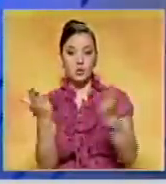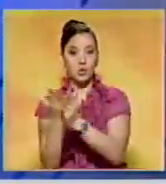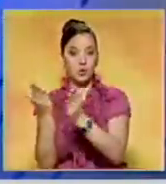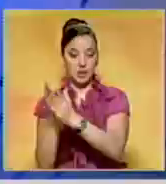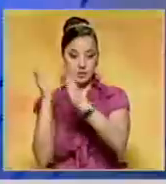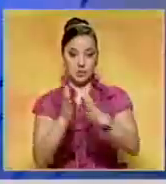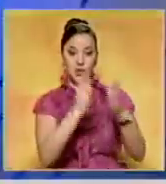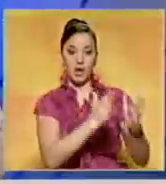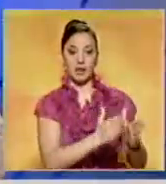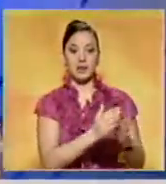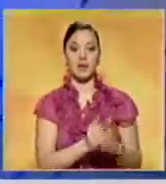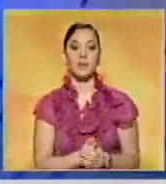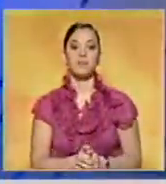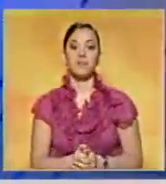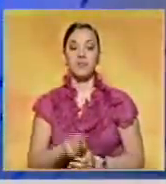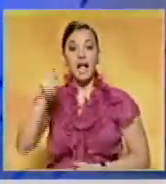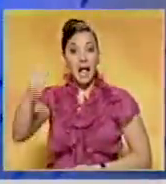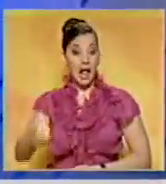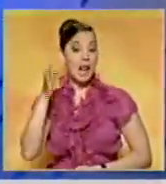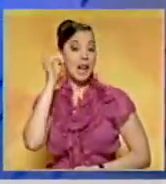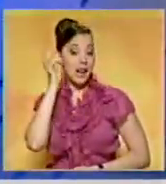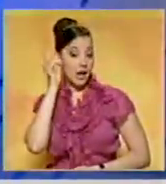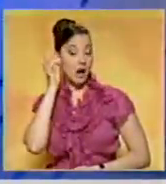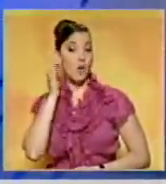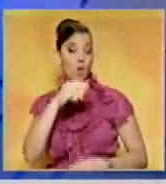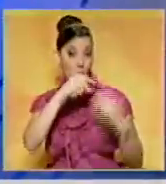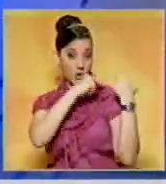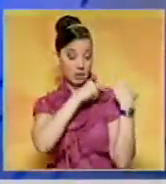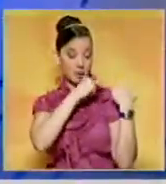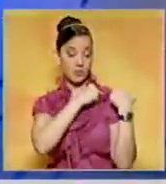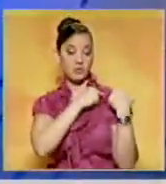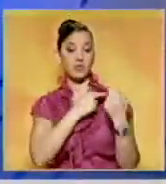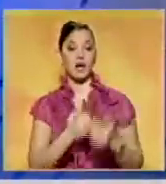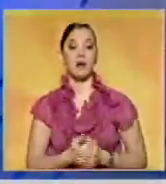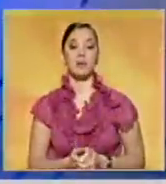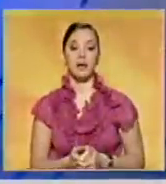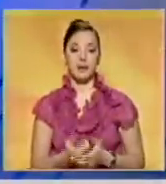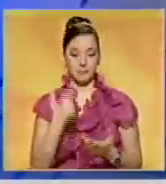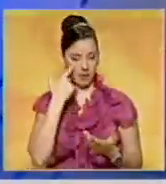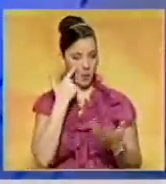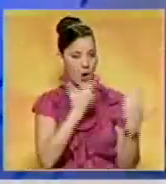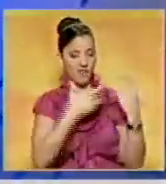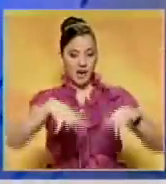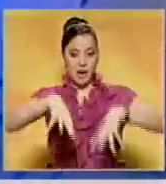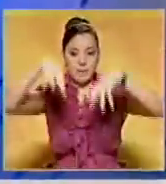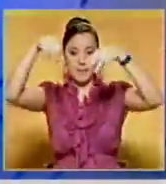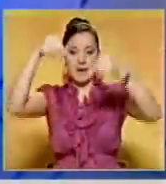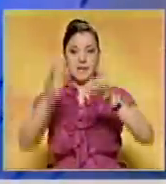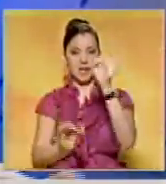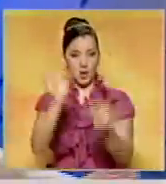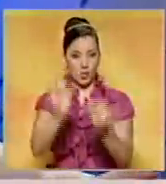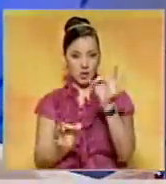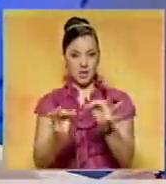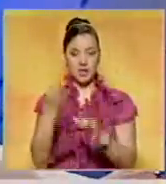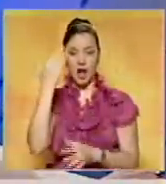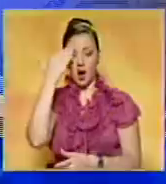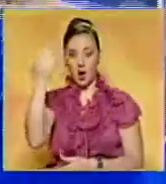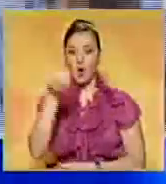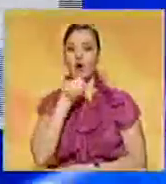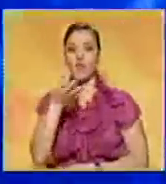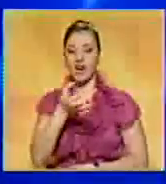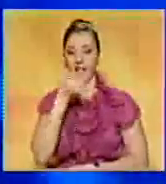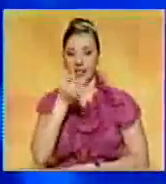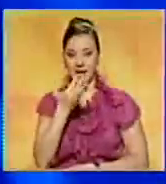28 de Juicio, a cargo de la jueza Susana Barreiros. Victoria Joseph se encuentra en el Palacio de Justicia y nos tiene más información. Victoria, buenas